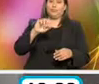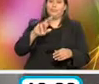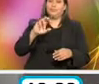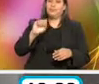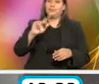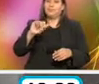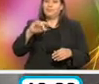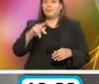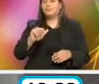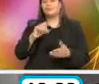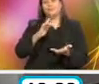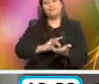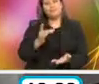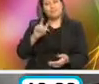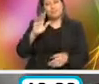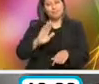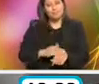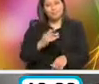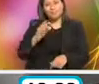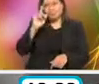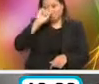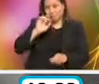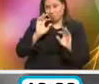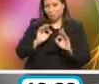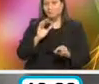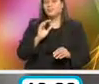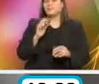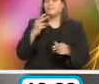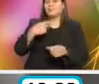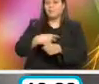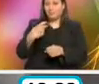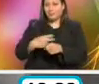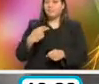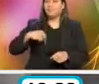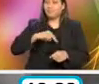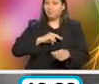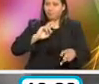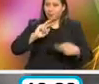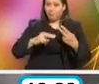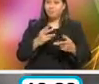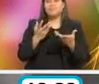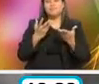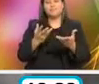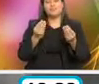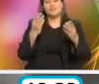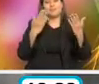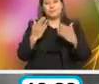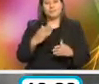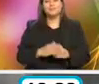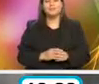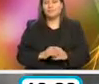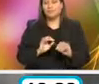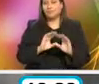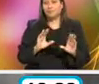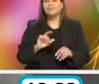muchas gracias. Hombre, gracias a ti. Por esta recomendación y esta invitación y ahí estaremos deseándoles, claro, está muchísimo